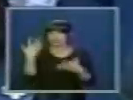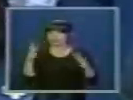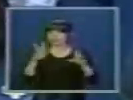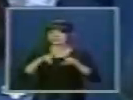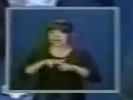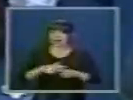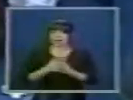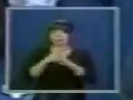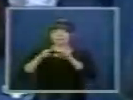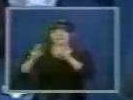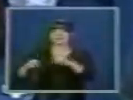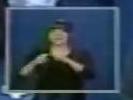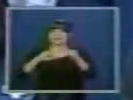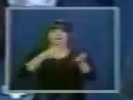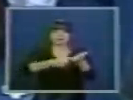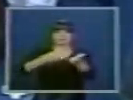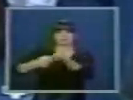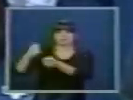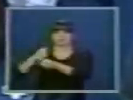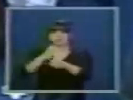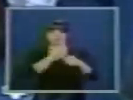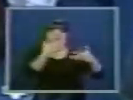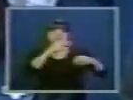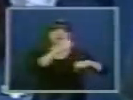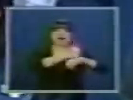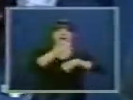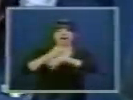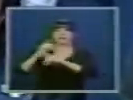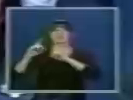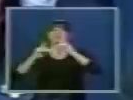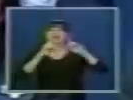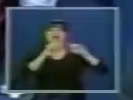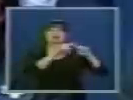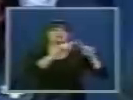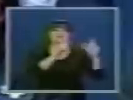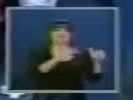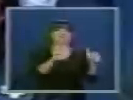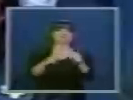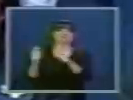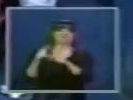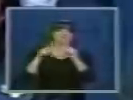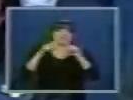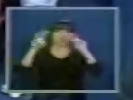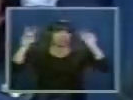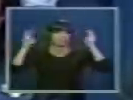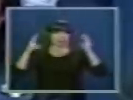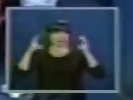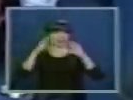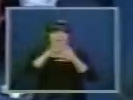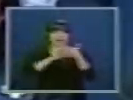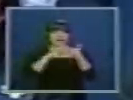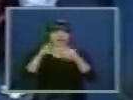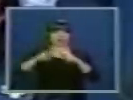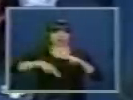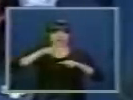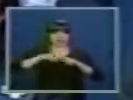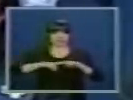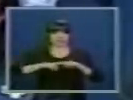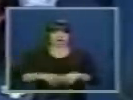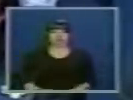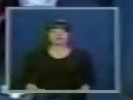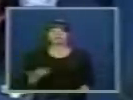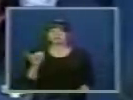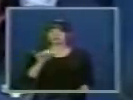las mesas de trabajo y se han establecido los diálogos sectoriales en diferentes temas de agenda nacional.